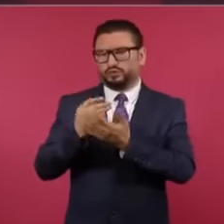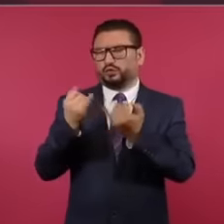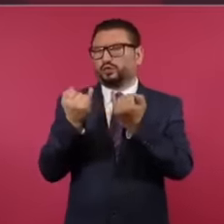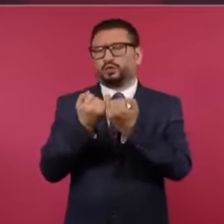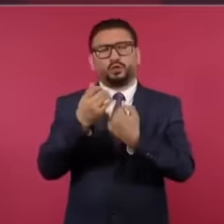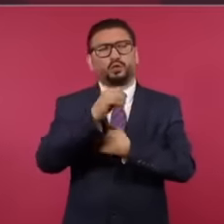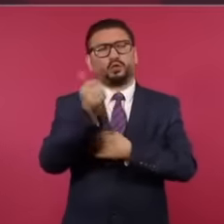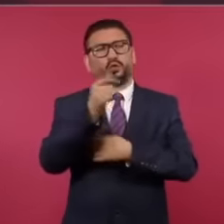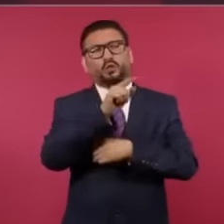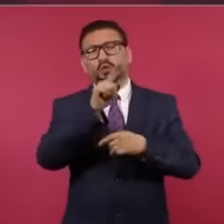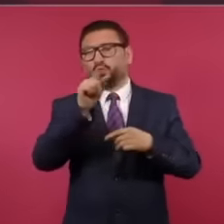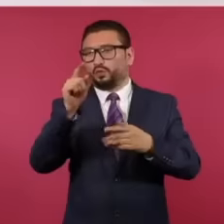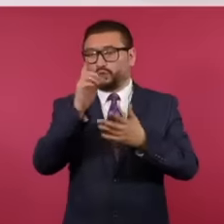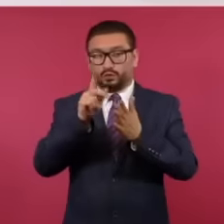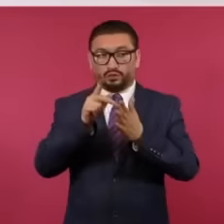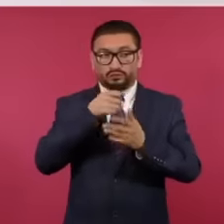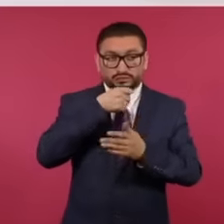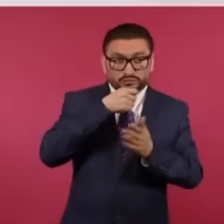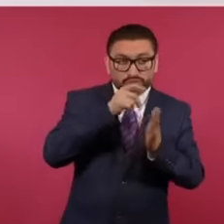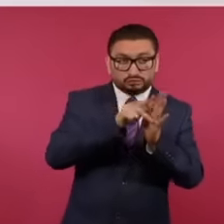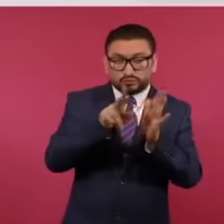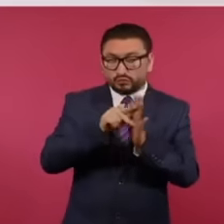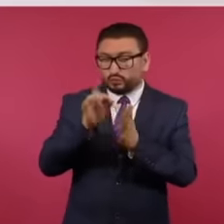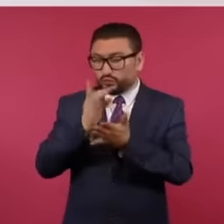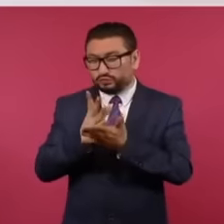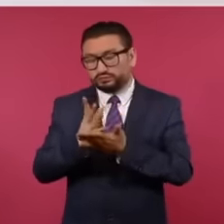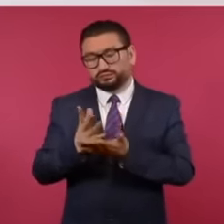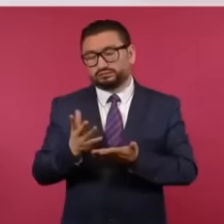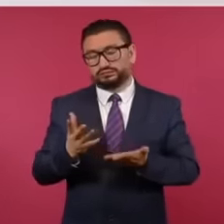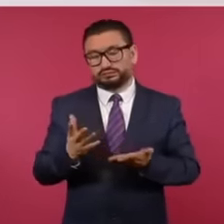otros periodistas,